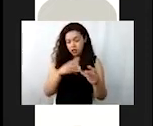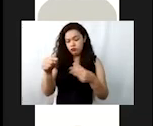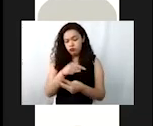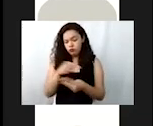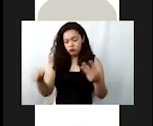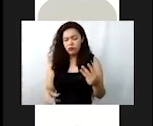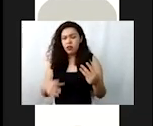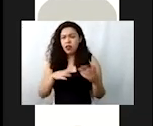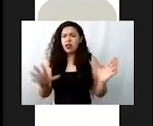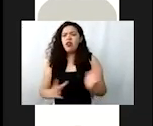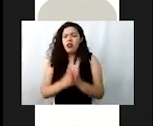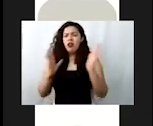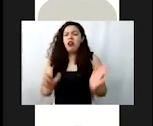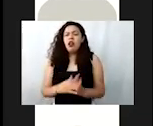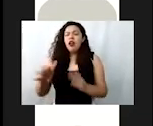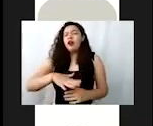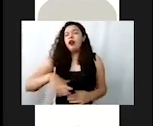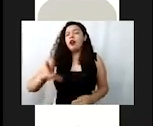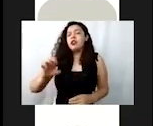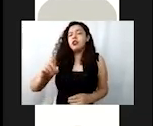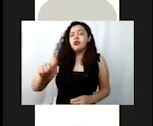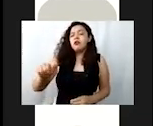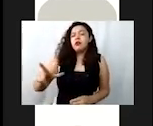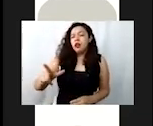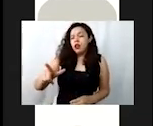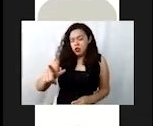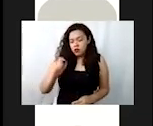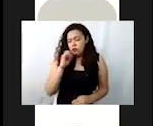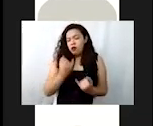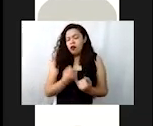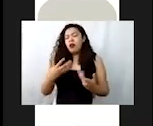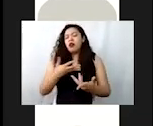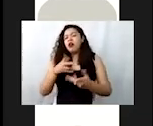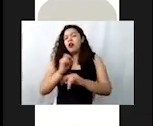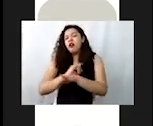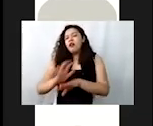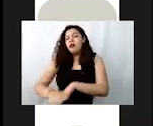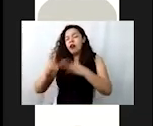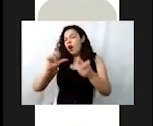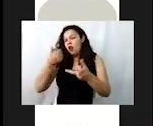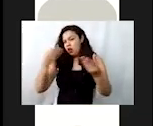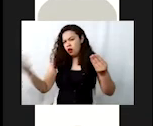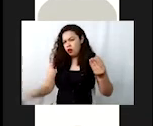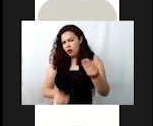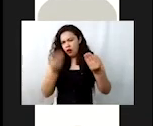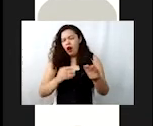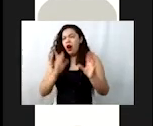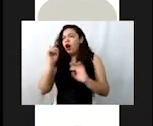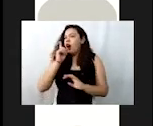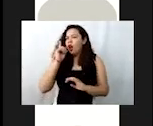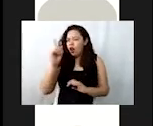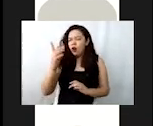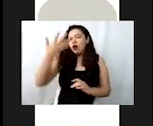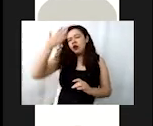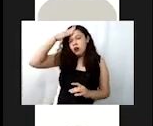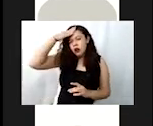habido participación de la sociedad civil, ha habido informes sombra o informes alternativos o informes luz, dependiendo cómo le